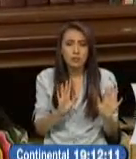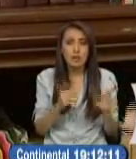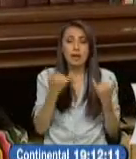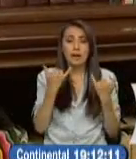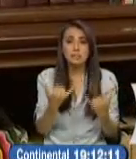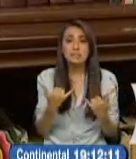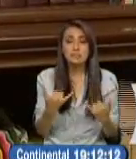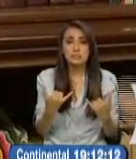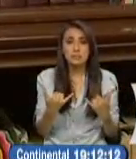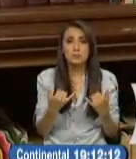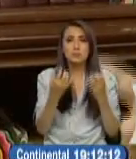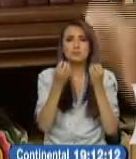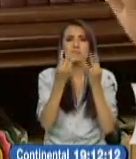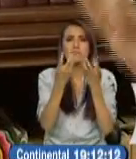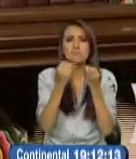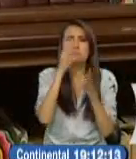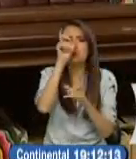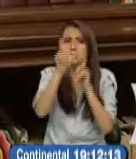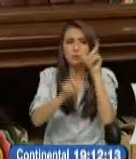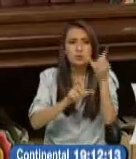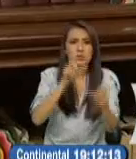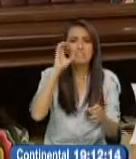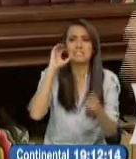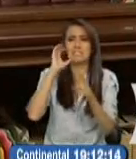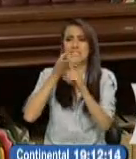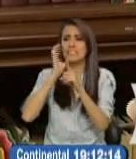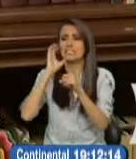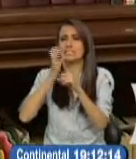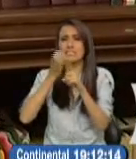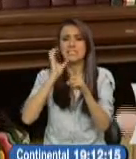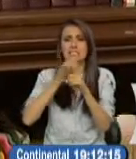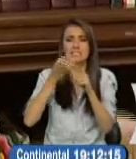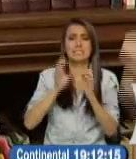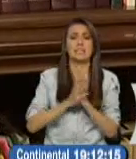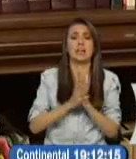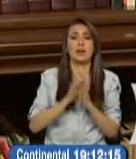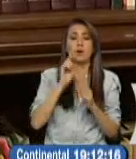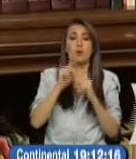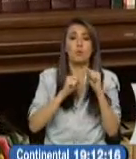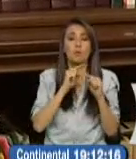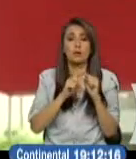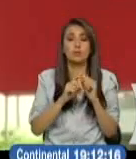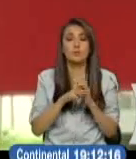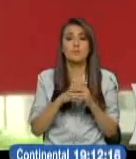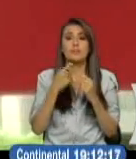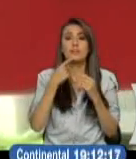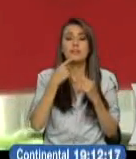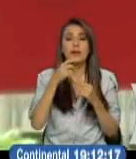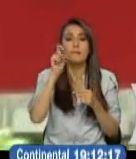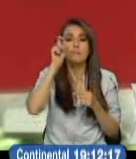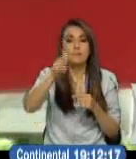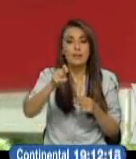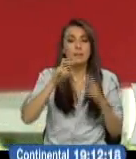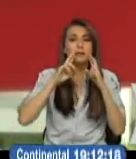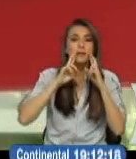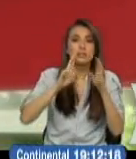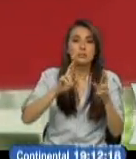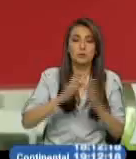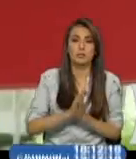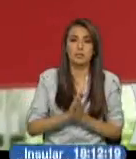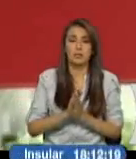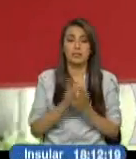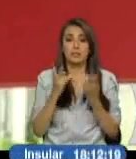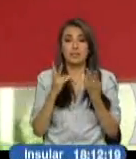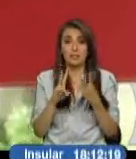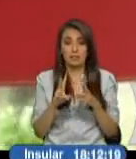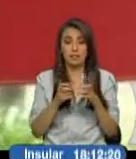Aquí están una cantidad de gente que es cuestionada legalmente, debe responder. A este manejo político se suma el